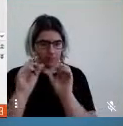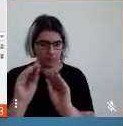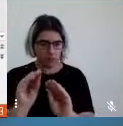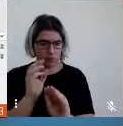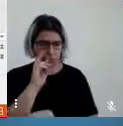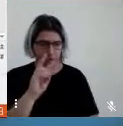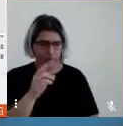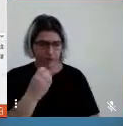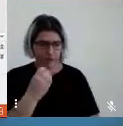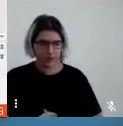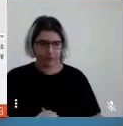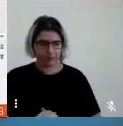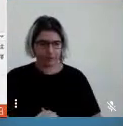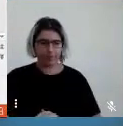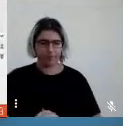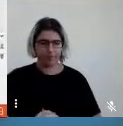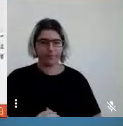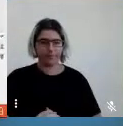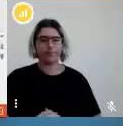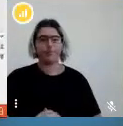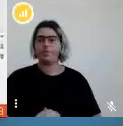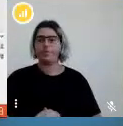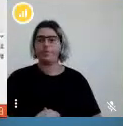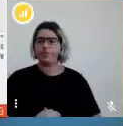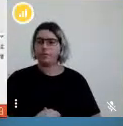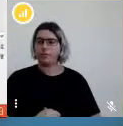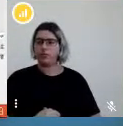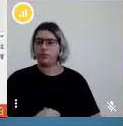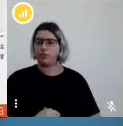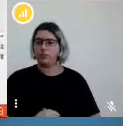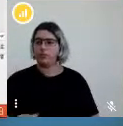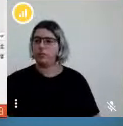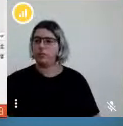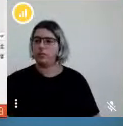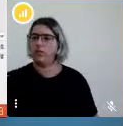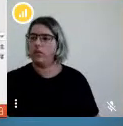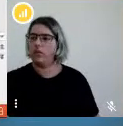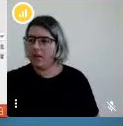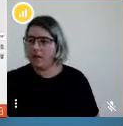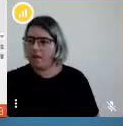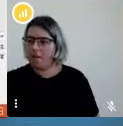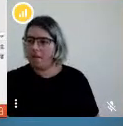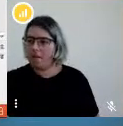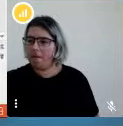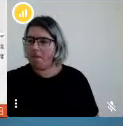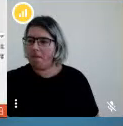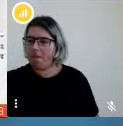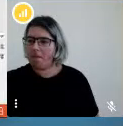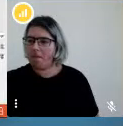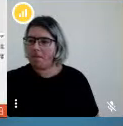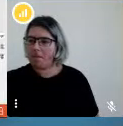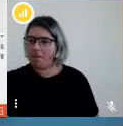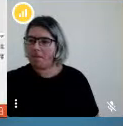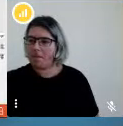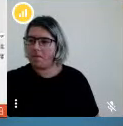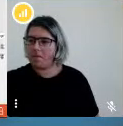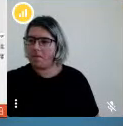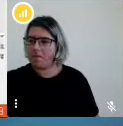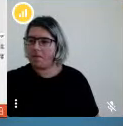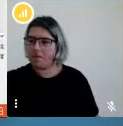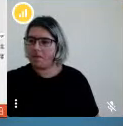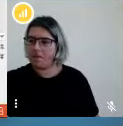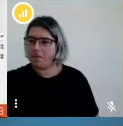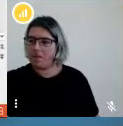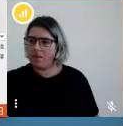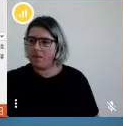Se ve muy bien, Cristina. Sí, perfecto. Vale, perfecto. Muy bien, pues para empezar me gustaría comenzar con esta cita, citando la